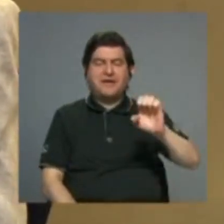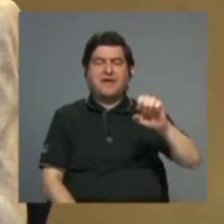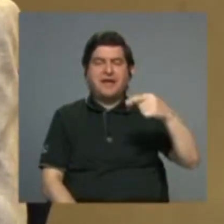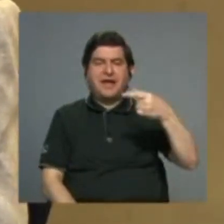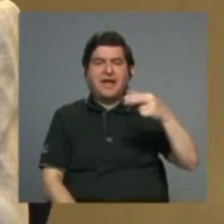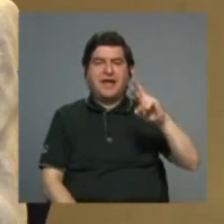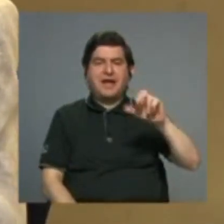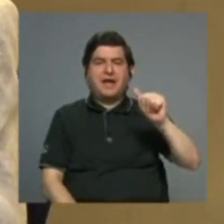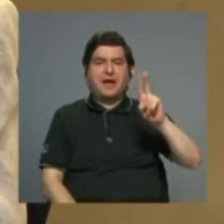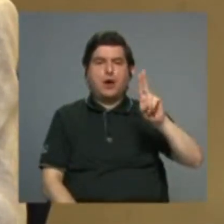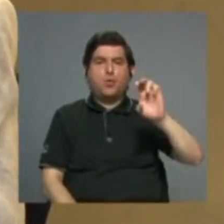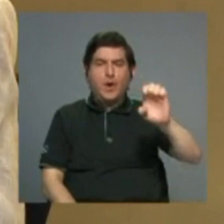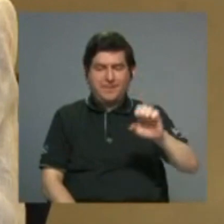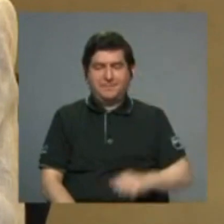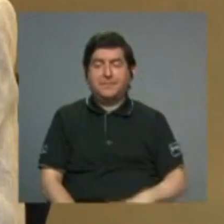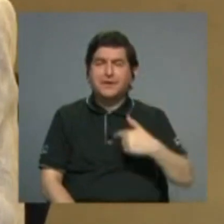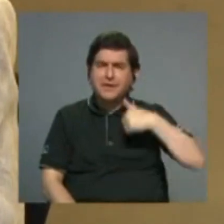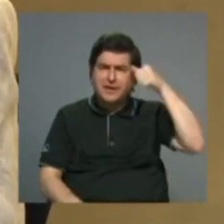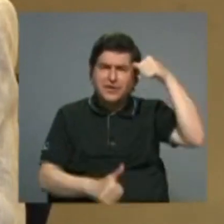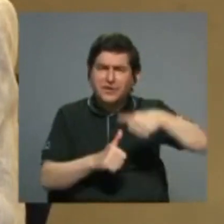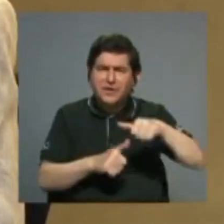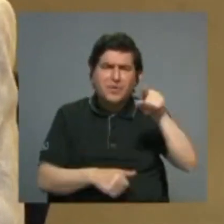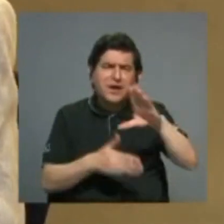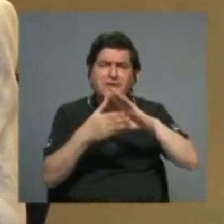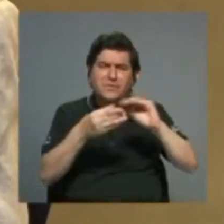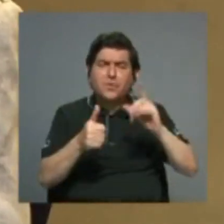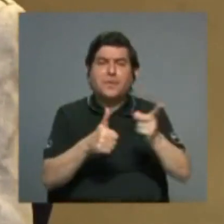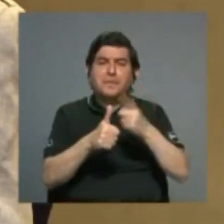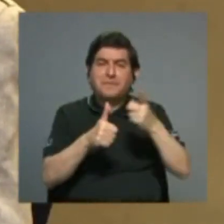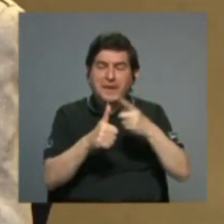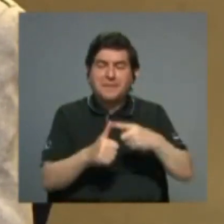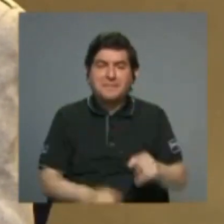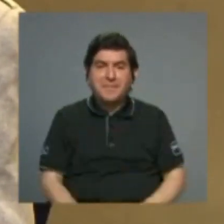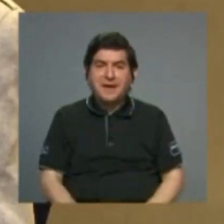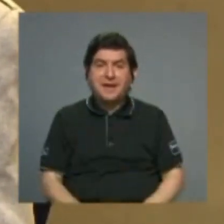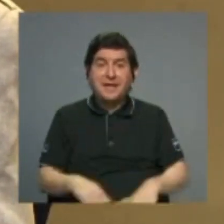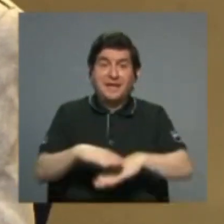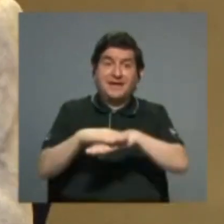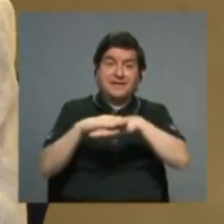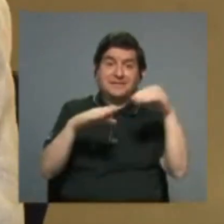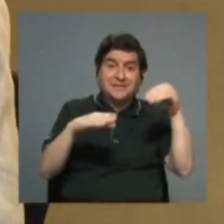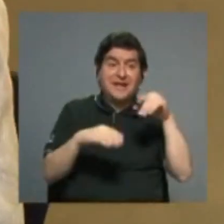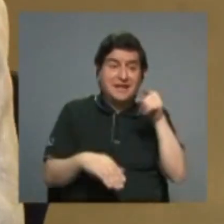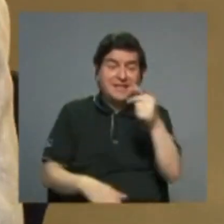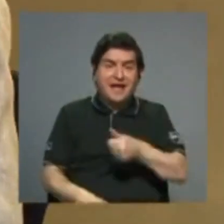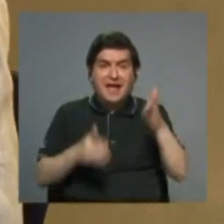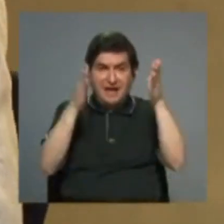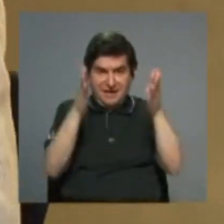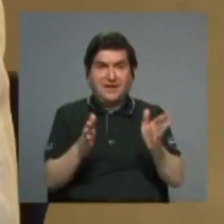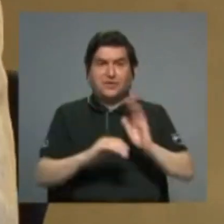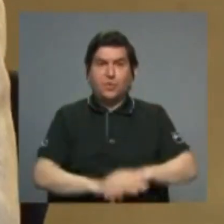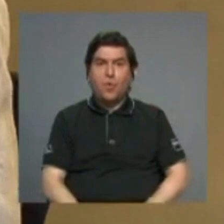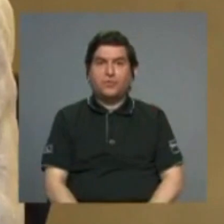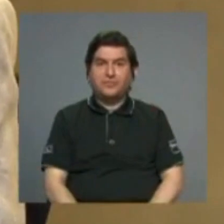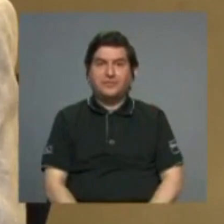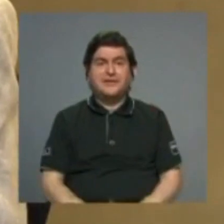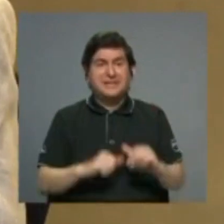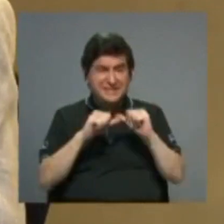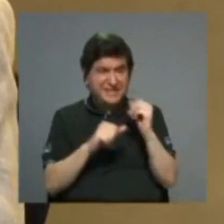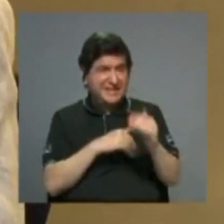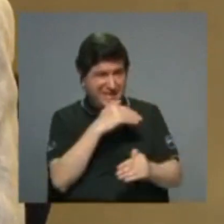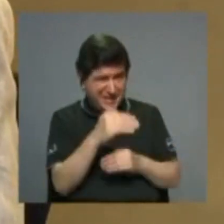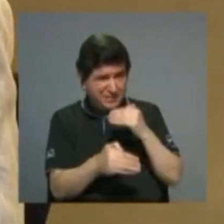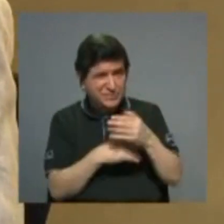esto me acuerdo que él comentó que era la primera salida que tenía él como rector. Estábamos pues todavía en